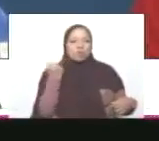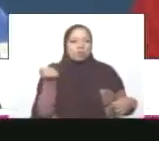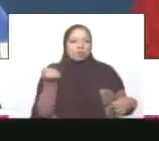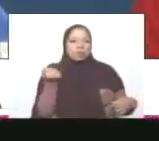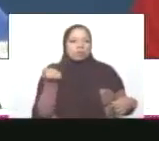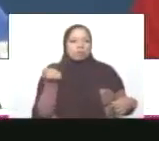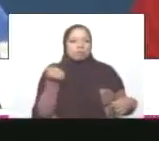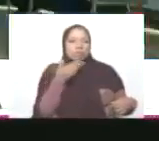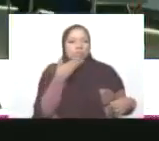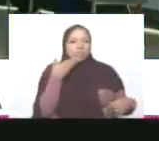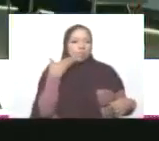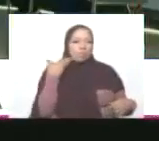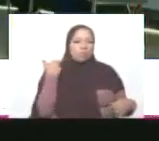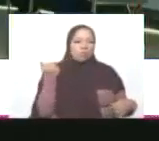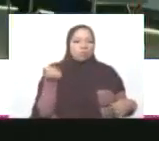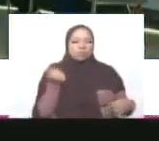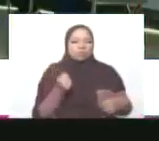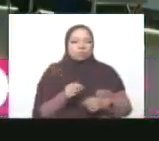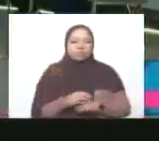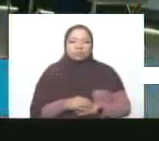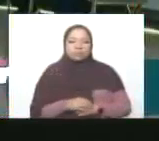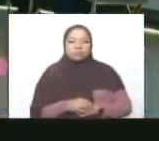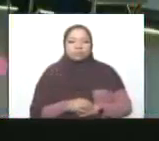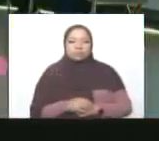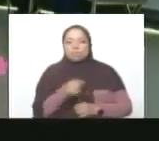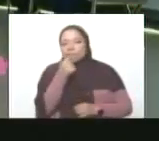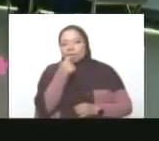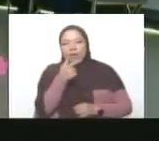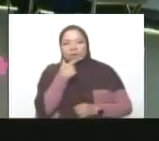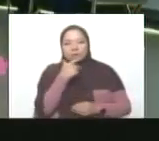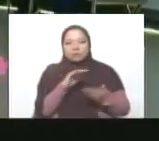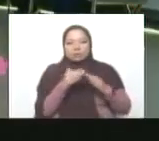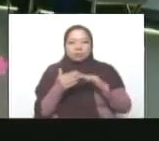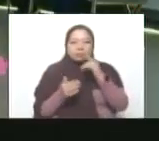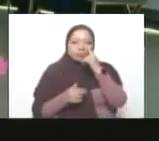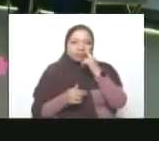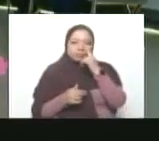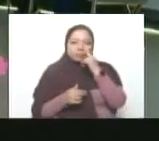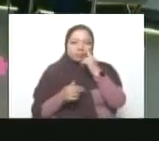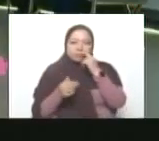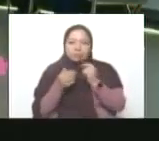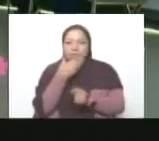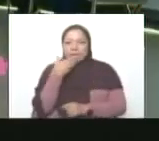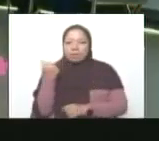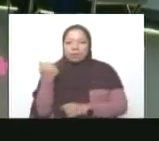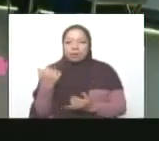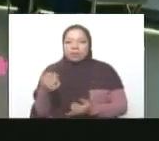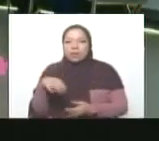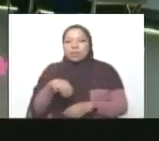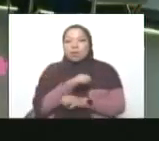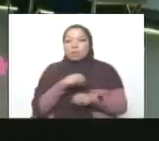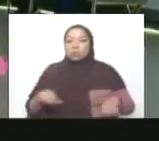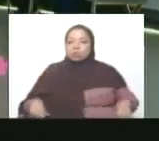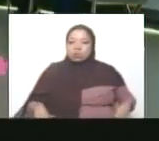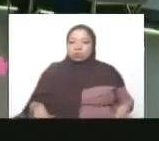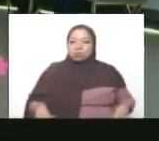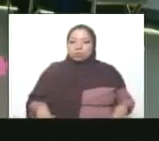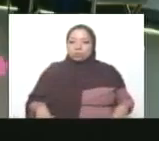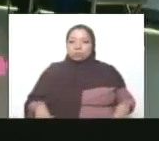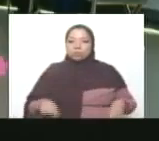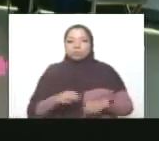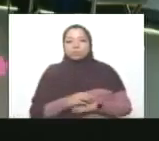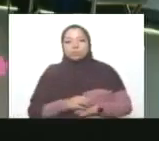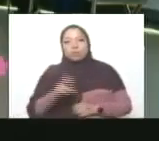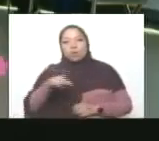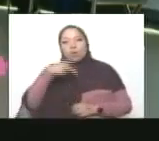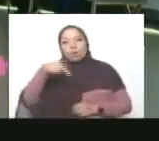De Ospino. De Araure. ¿Cómo está Araure? Araure está maravillosa, grandiosa. Está viendo sus mejores momentos. Igual que el estado portuguesa. ¿Te parece? Gracias a la